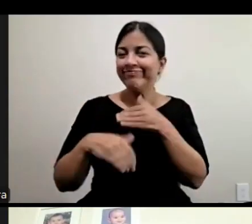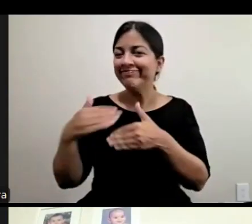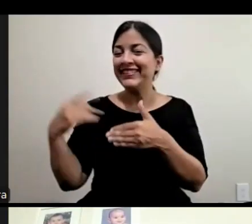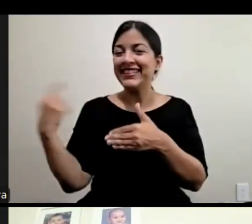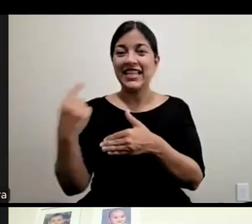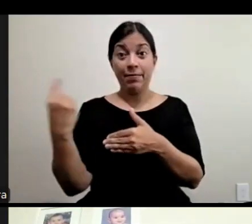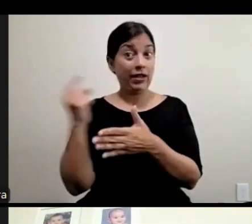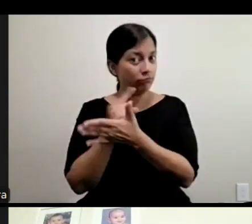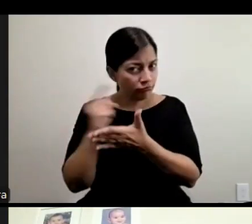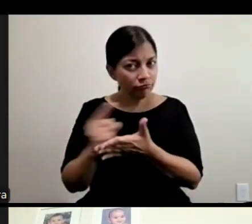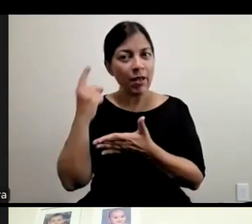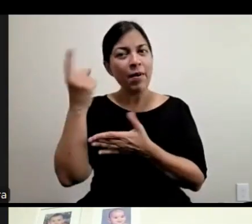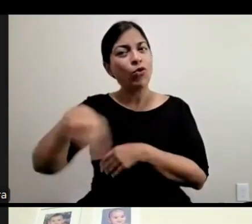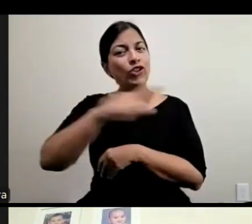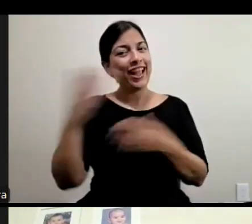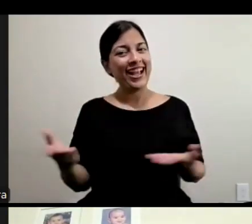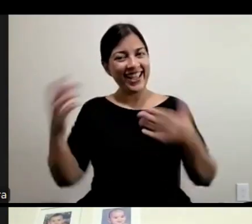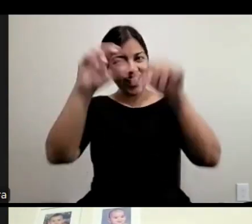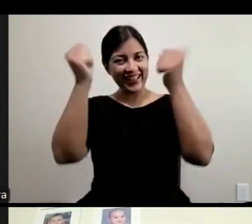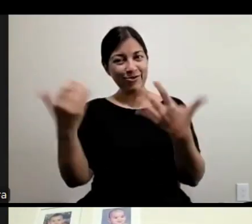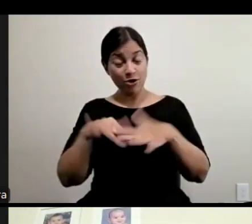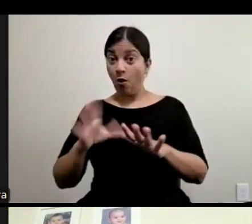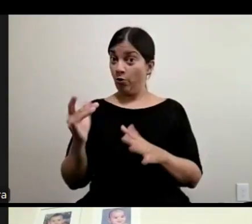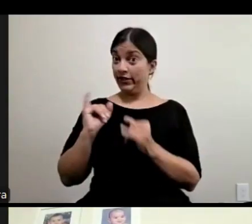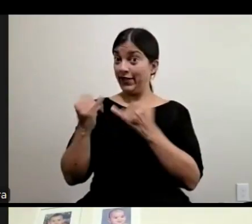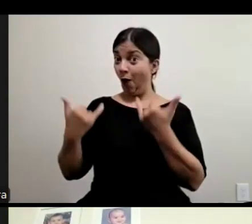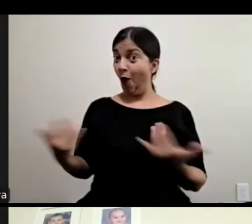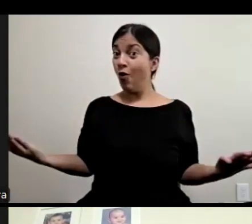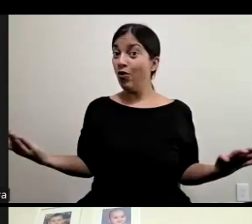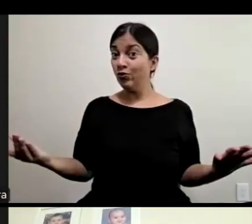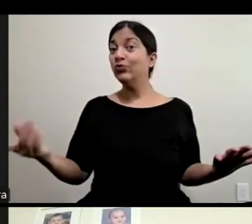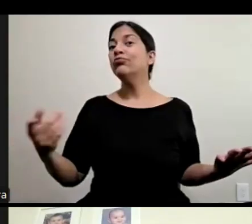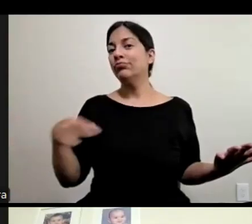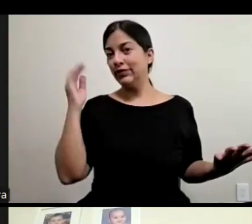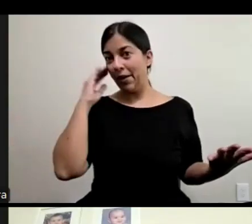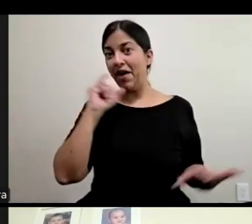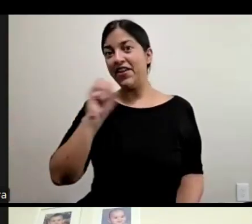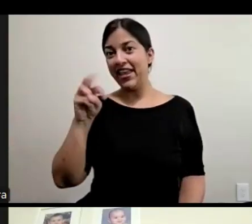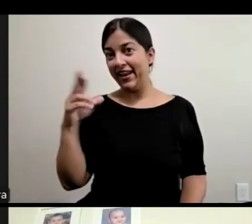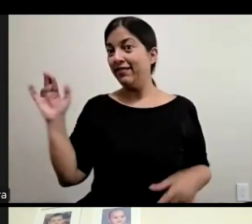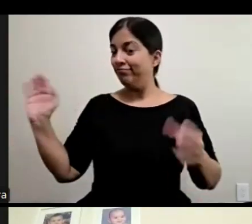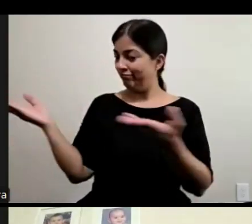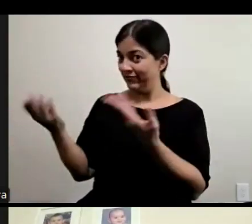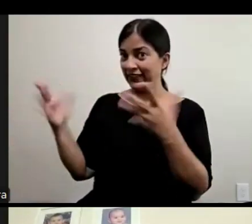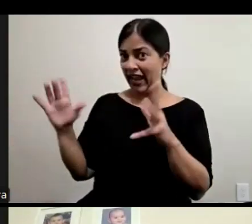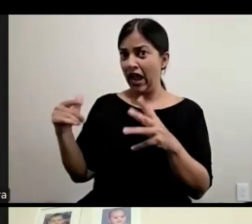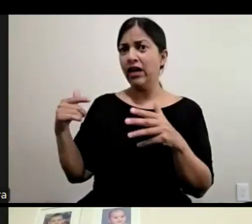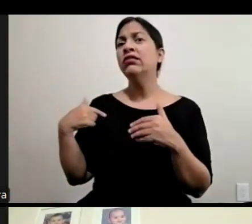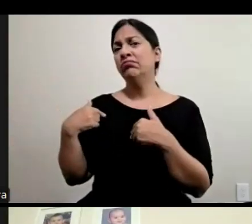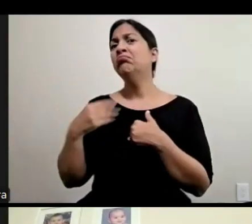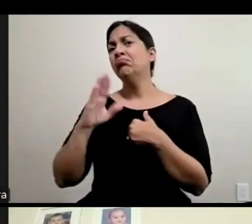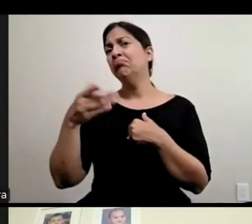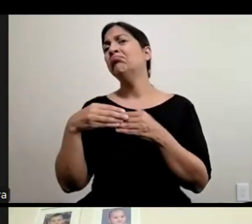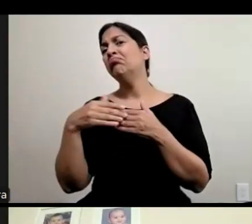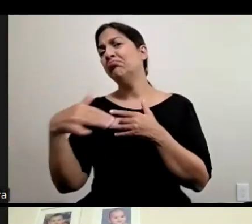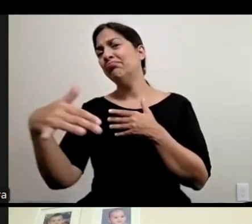todos ustedes aquí en Arte Fusión. Como la entrevista de hoy, como muy bien ya introdujo Javier, esto pique y se extiende y yo voy a hacer